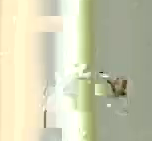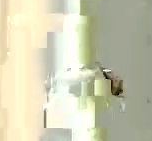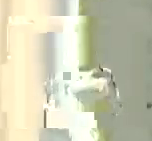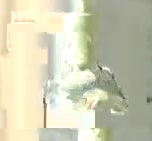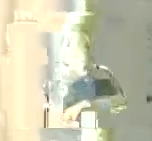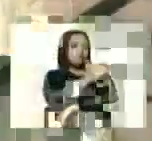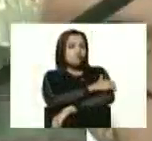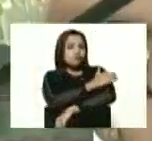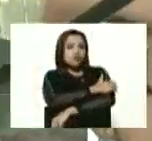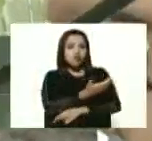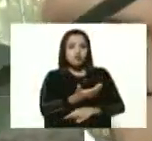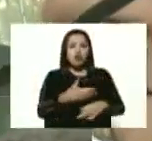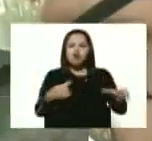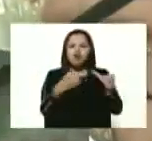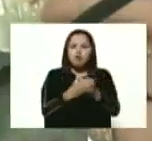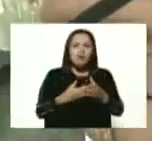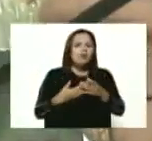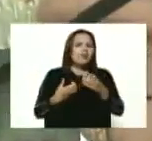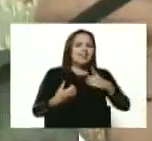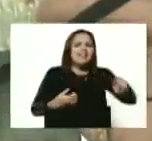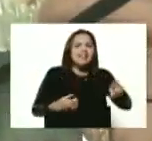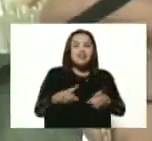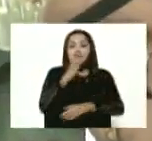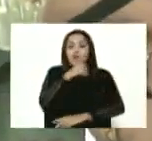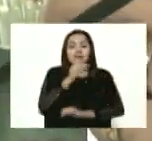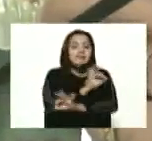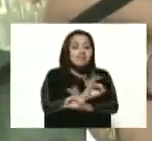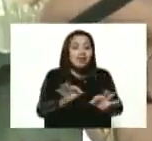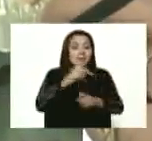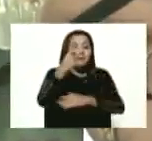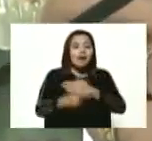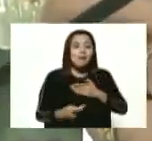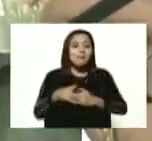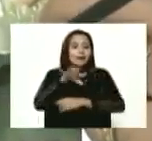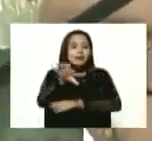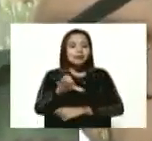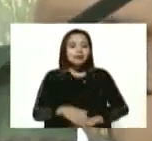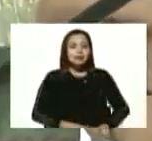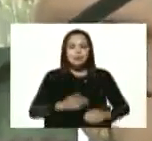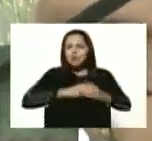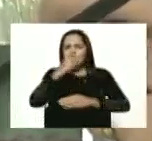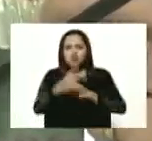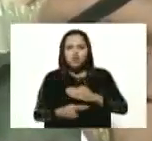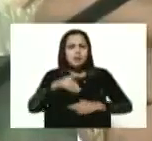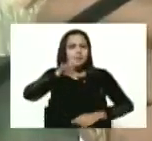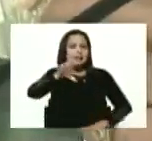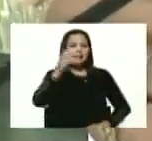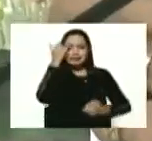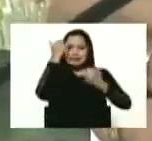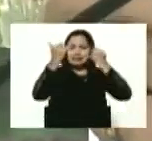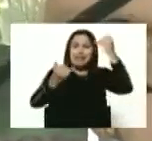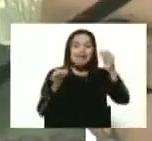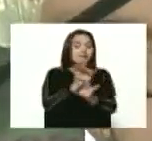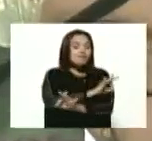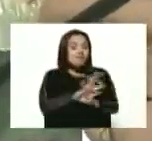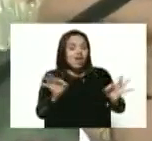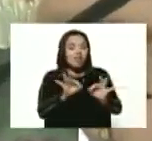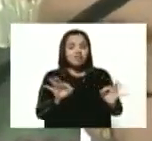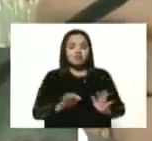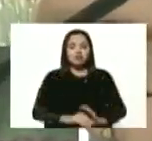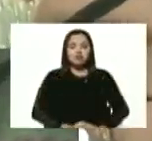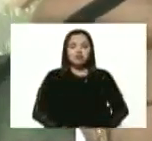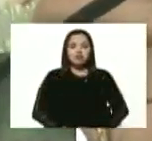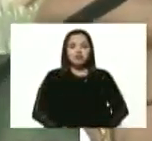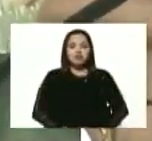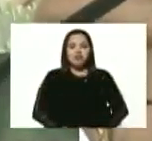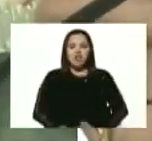Ninguno de la derecha, ninguno de ellos tiene un plan de país, tiene un proyecto de país, tiene una idea de país. Ellos lo que